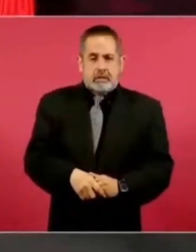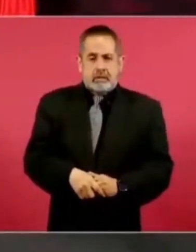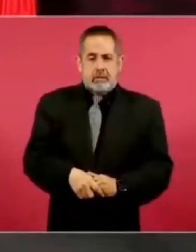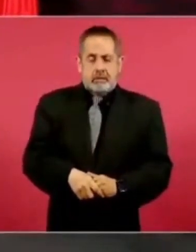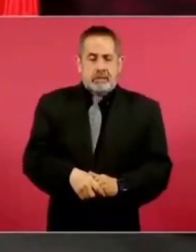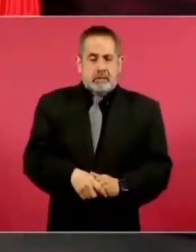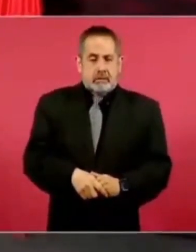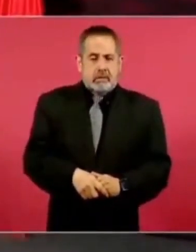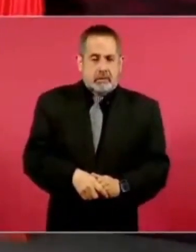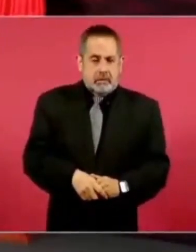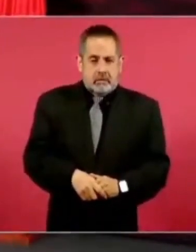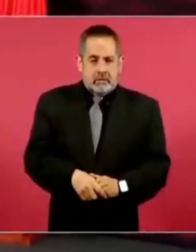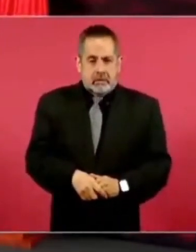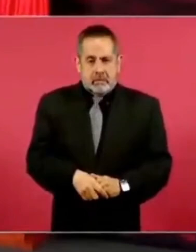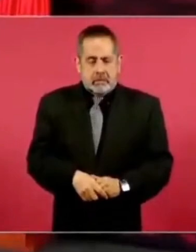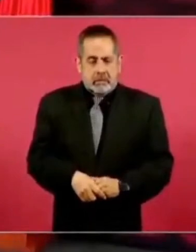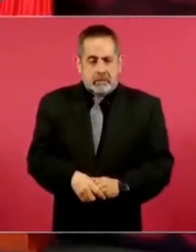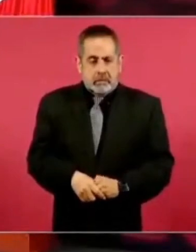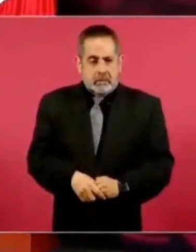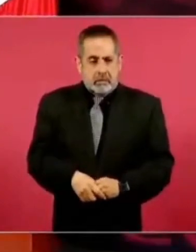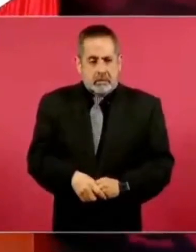cuando salen,